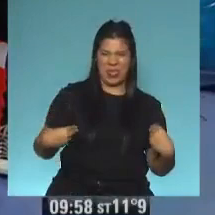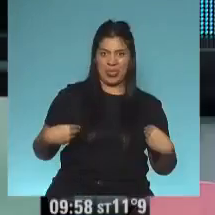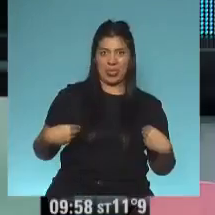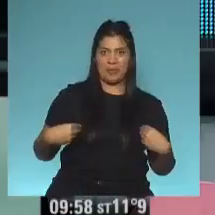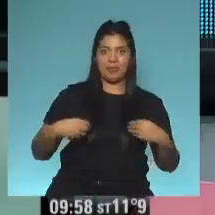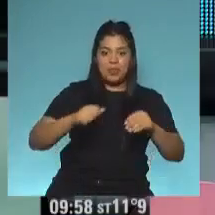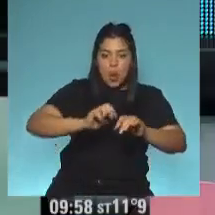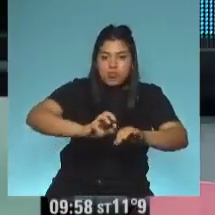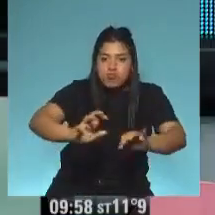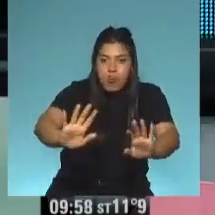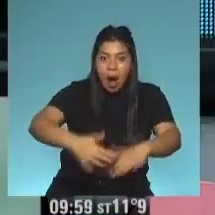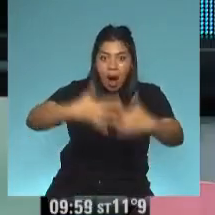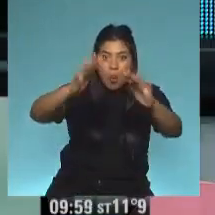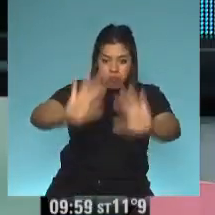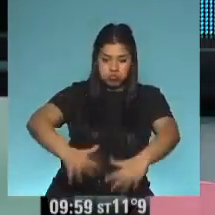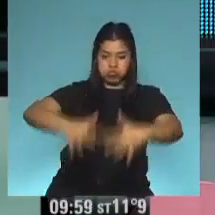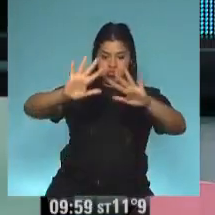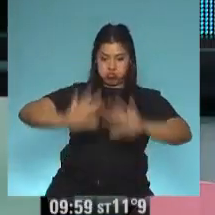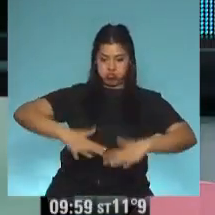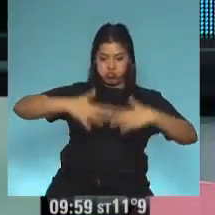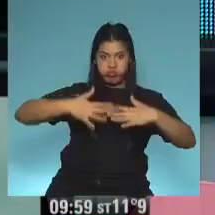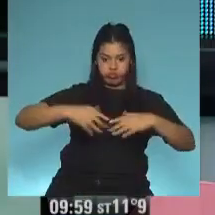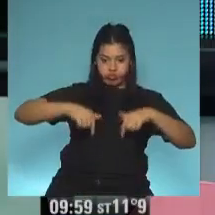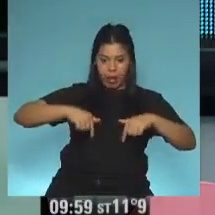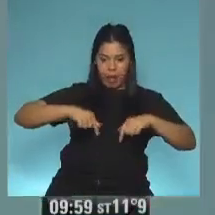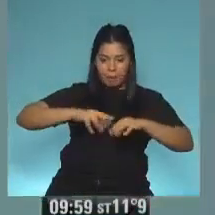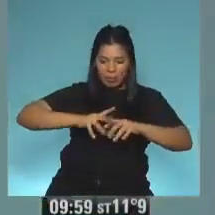y, por supuesto, salpicó a todo el mundo.